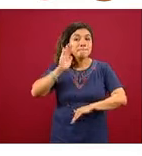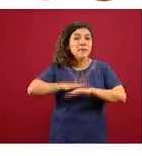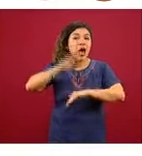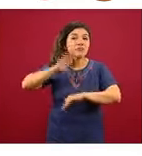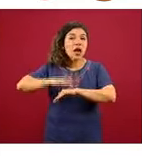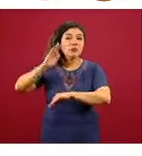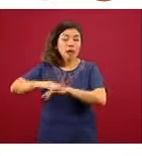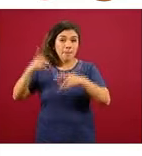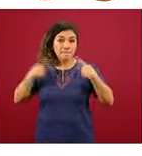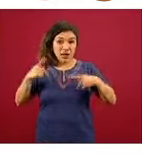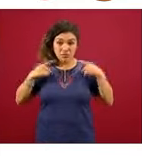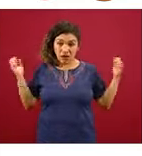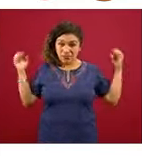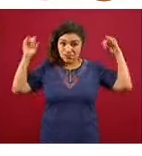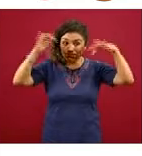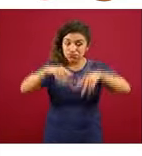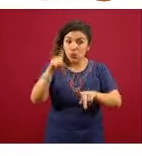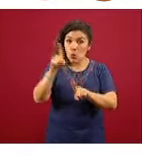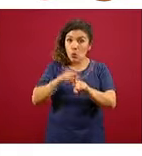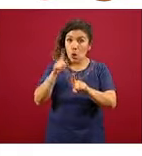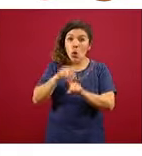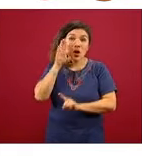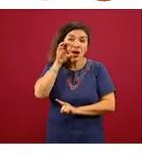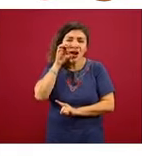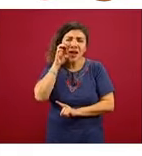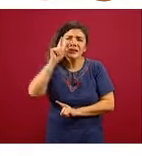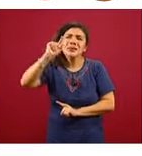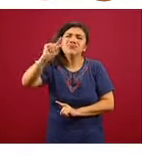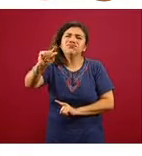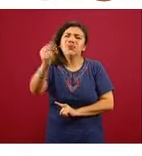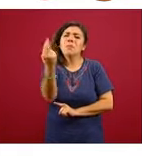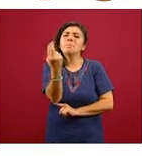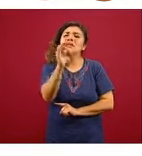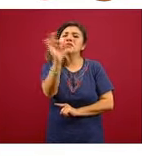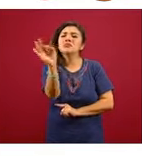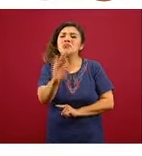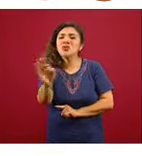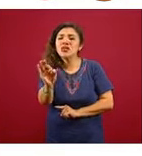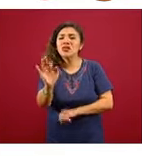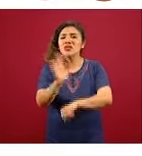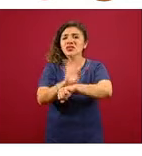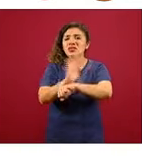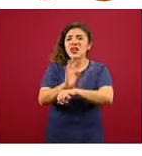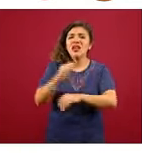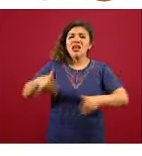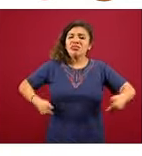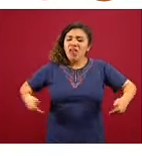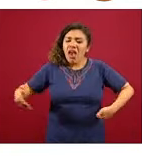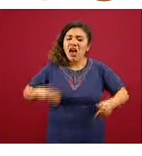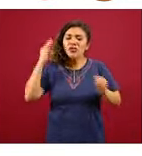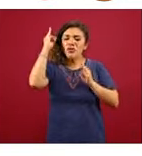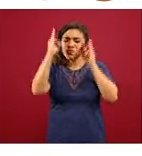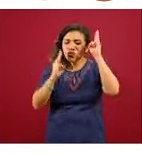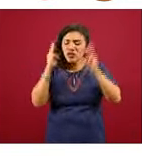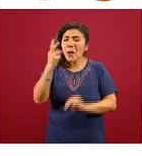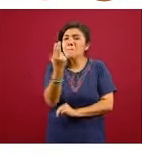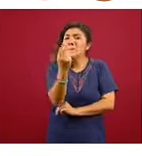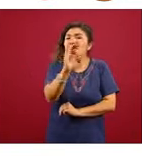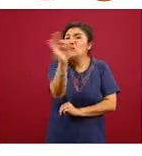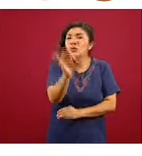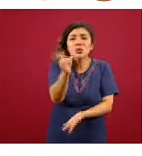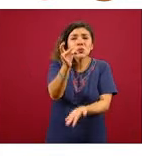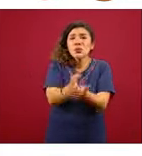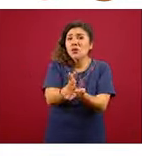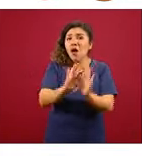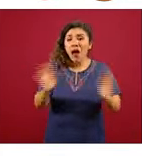los aforos permitidos en el color naranja son mínimos, 25% en cines, teatros, museos y eventos, 25%